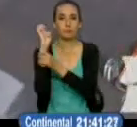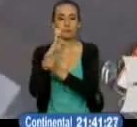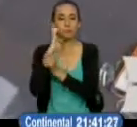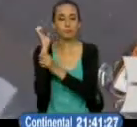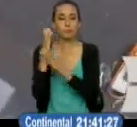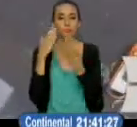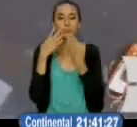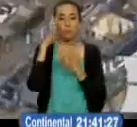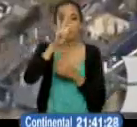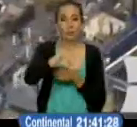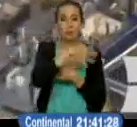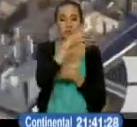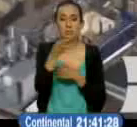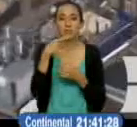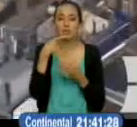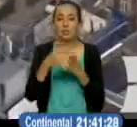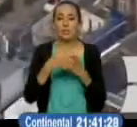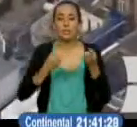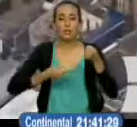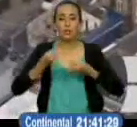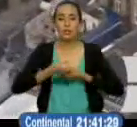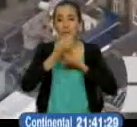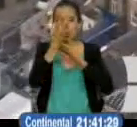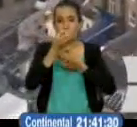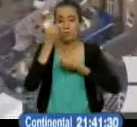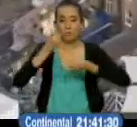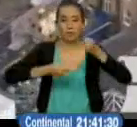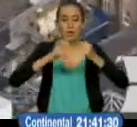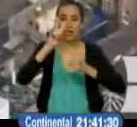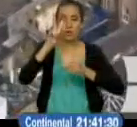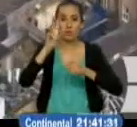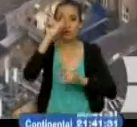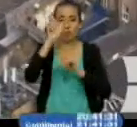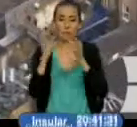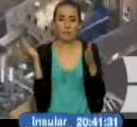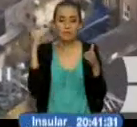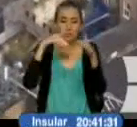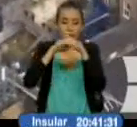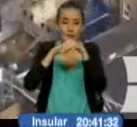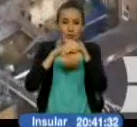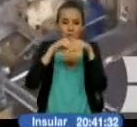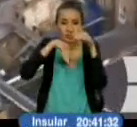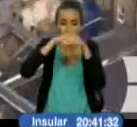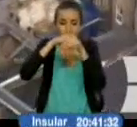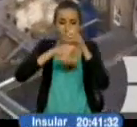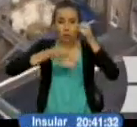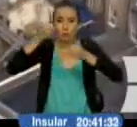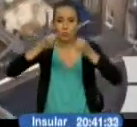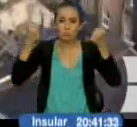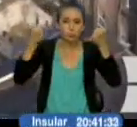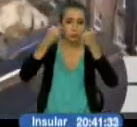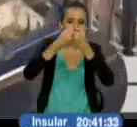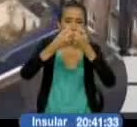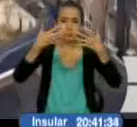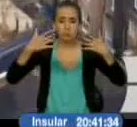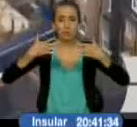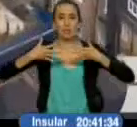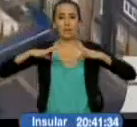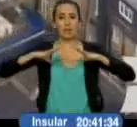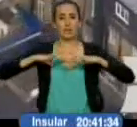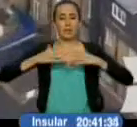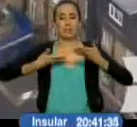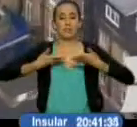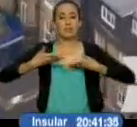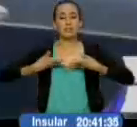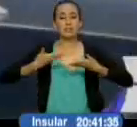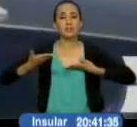que 2 personas quedaron atrapadas y varias resultaron heridas cuando un autobús de 2 pisos se estrelló contra una tienda en una concurrida calle